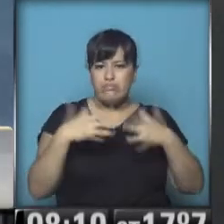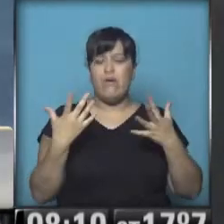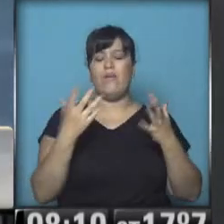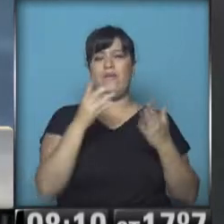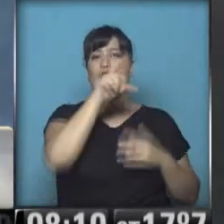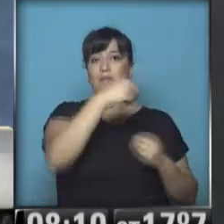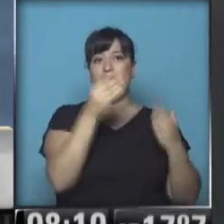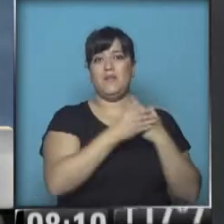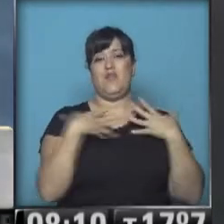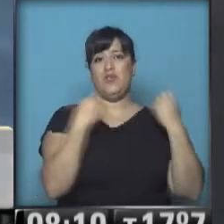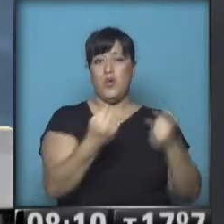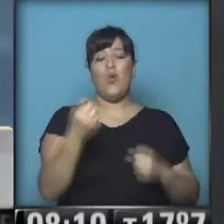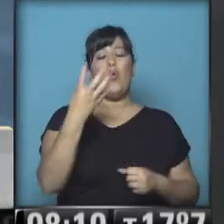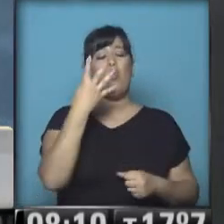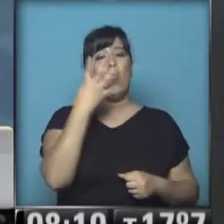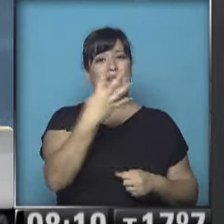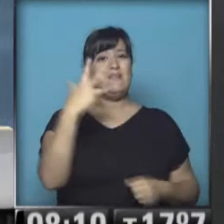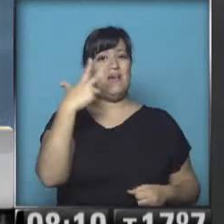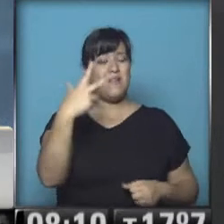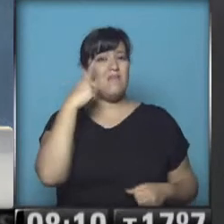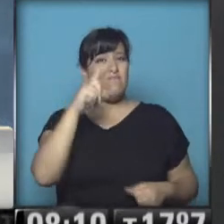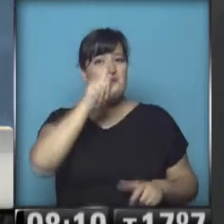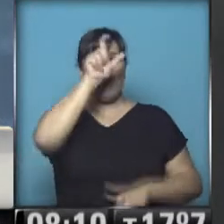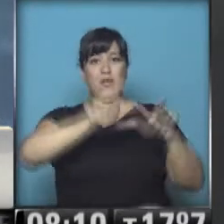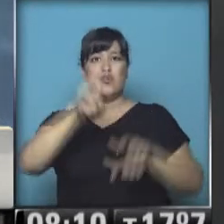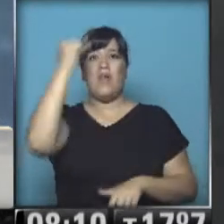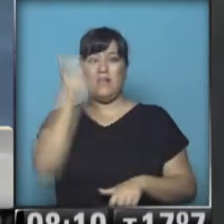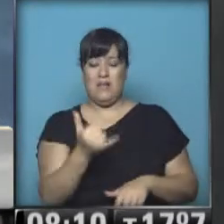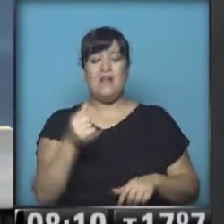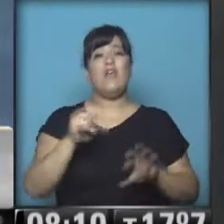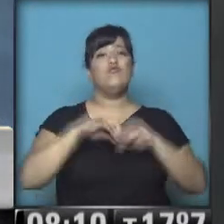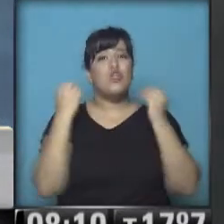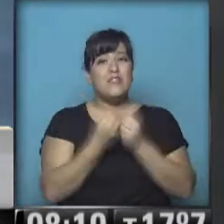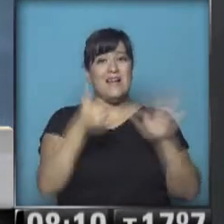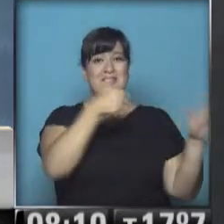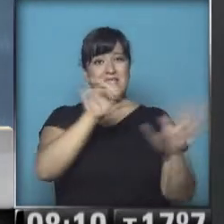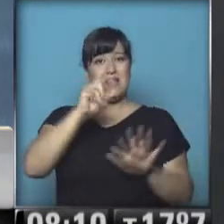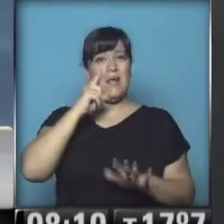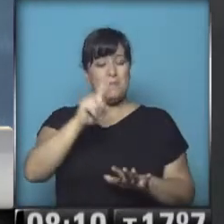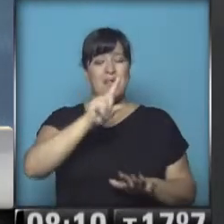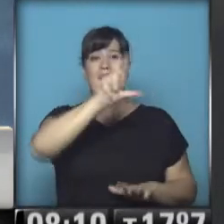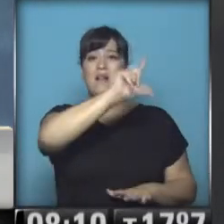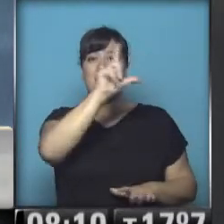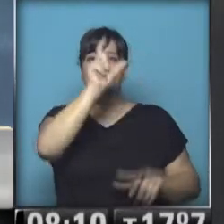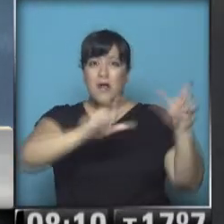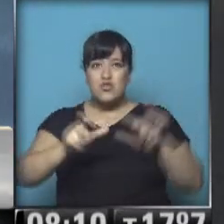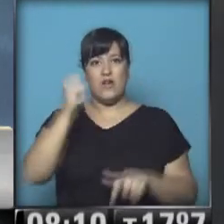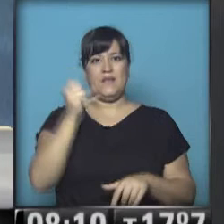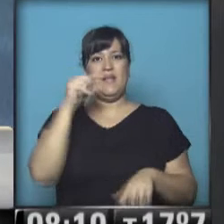34 mil pacientes se consideran que existen 60.000 personas con vih en la república argentina